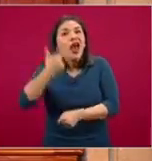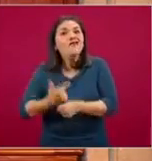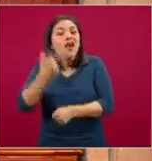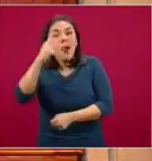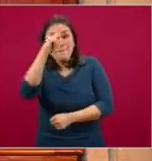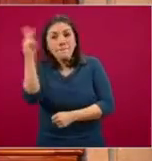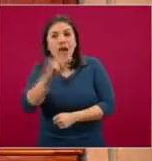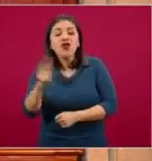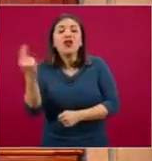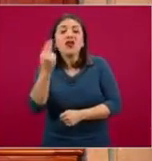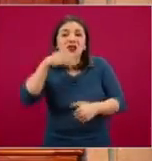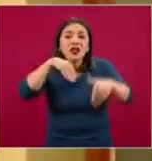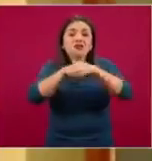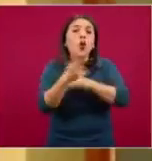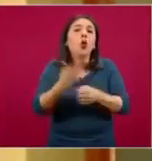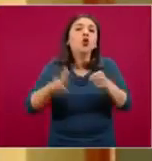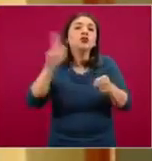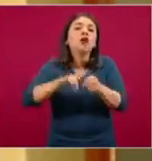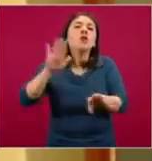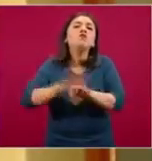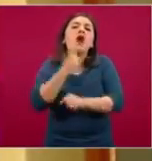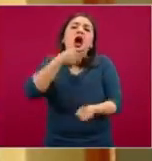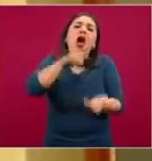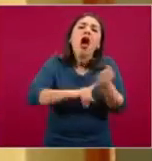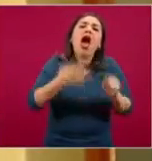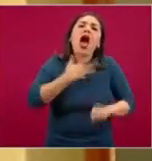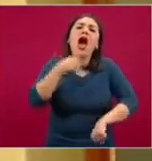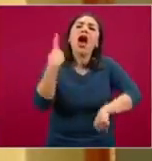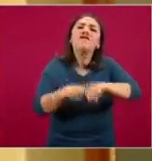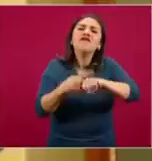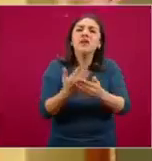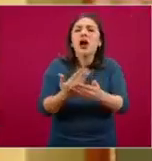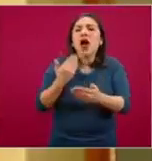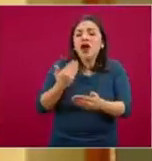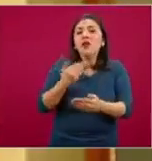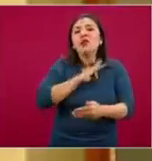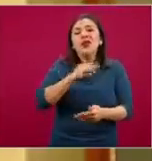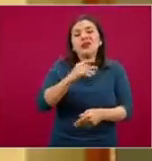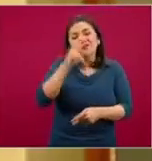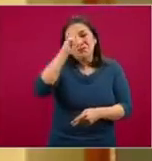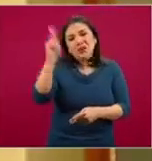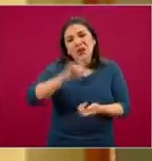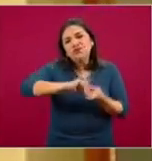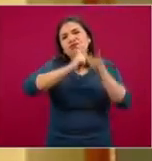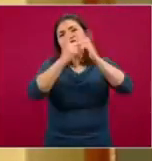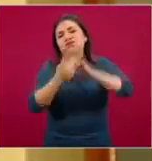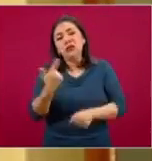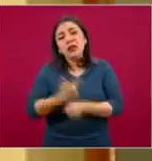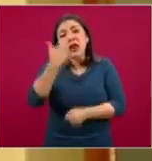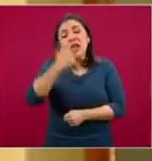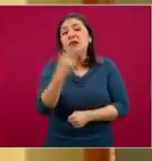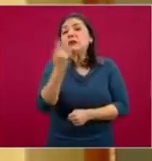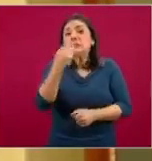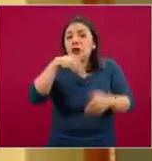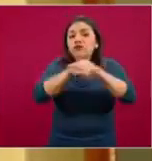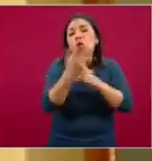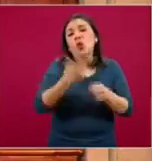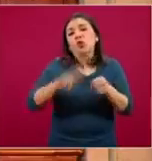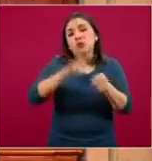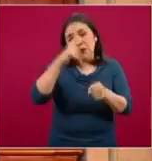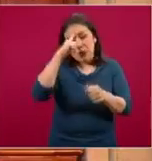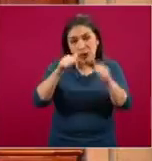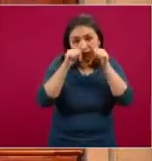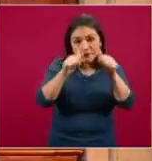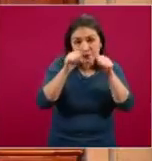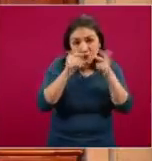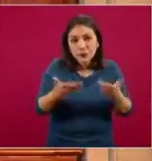o personas con comorbilidades de las que ya hemos mencionado enfermen de manera grave y entonces tengan que demandar o tengan que ser atendidas en una